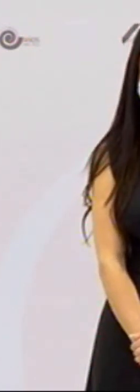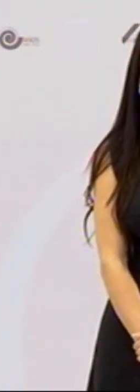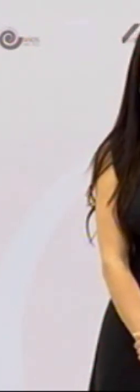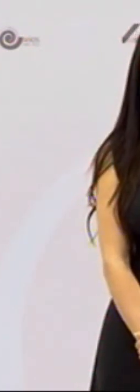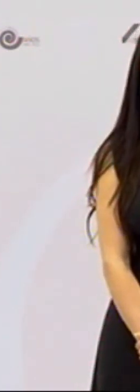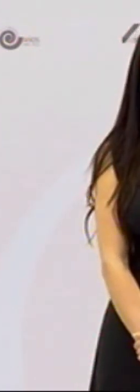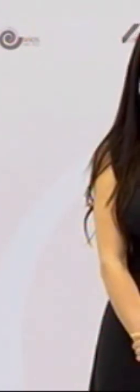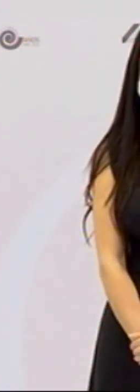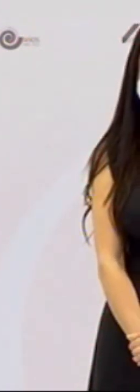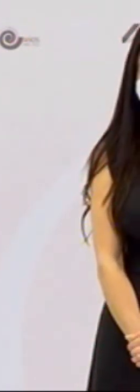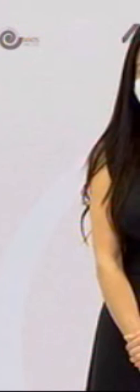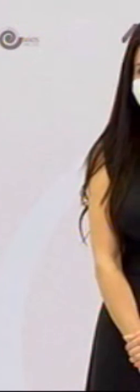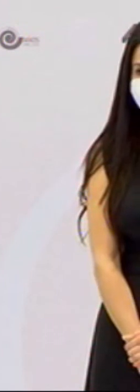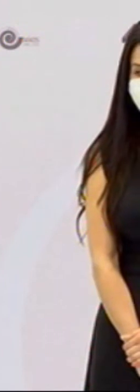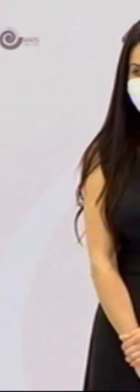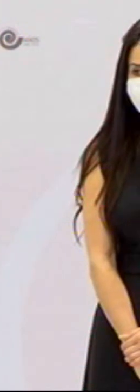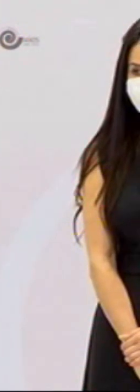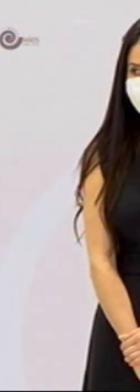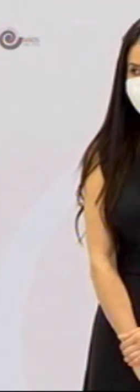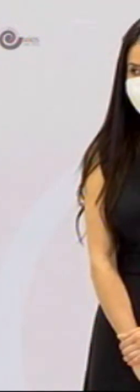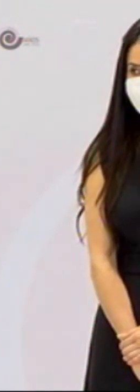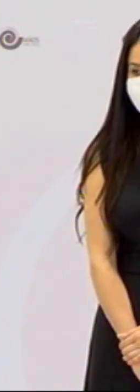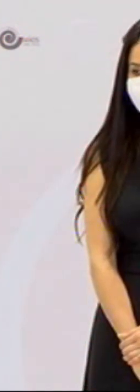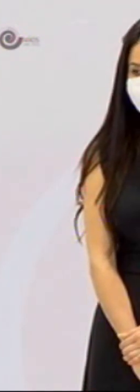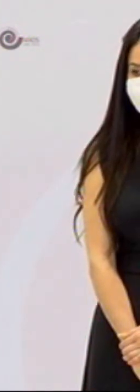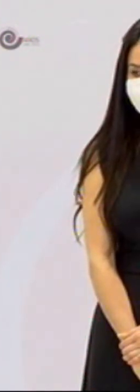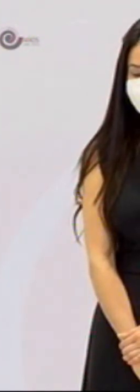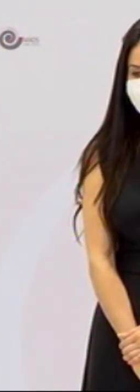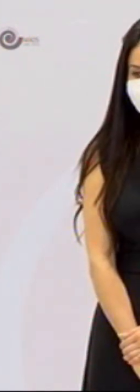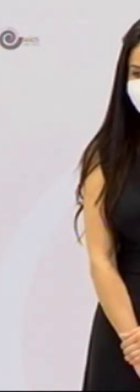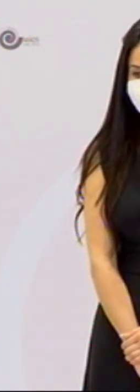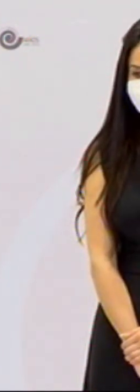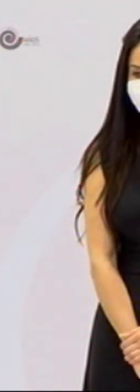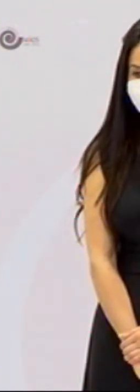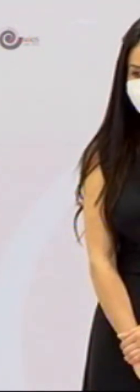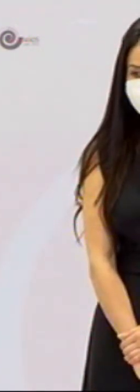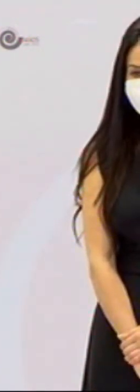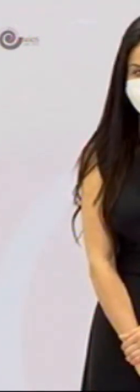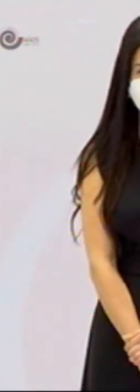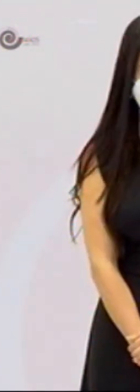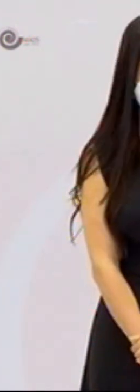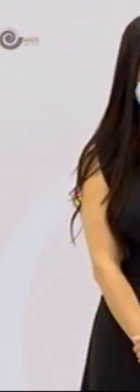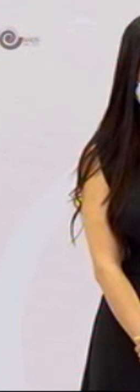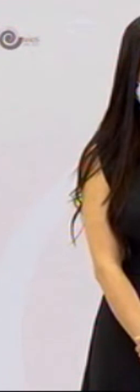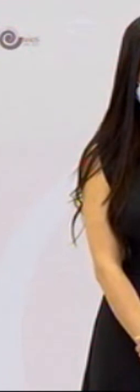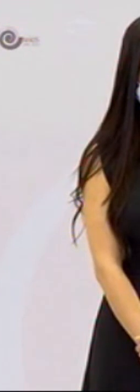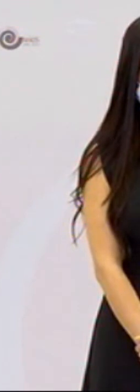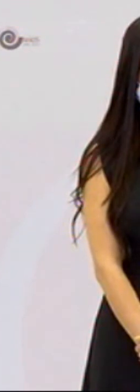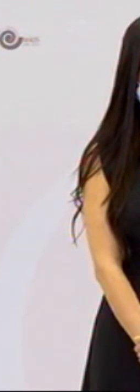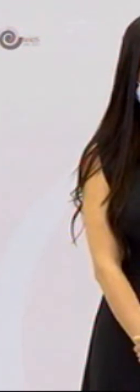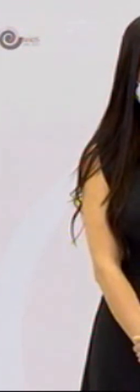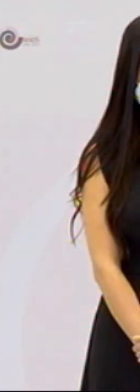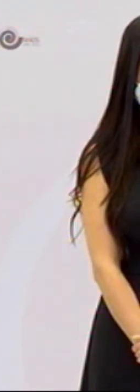permite crecer y nos ha permitido crecer y nos ha permitido mejorar la vida de los ciudadanos canarios. Hay que tener en